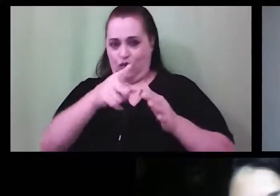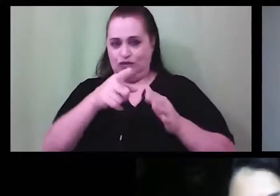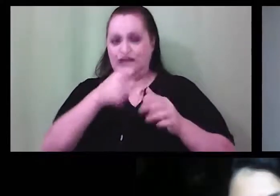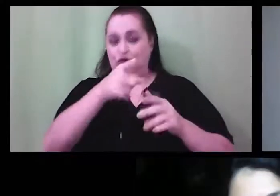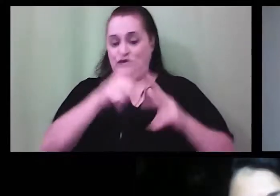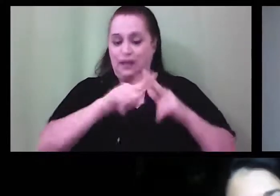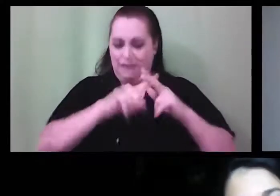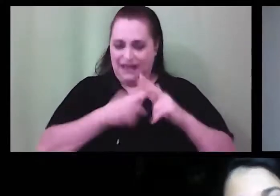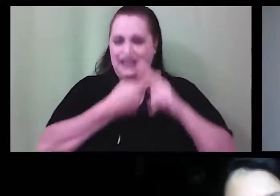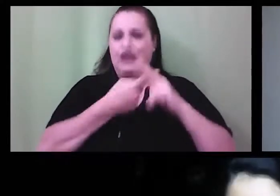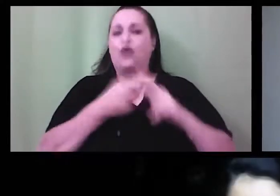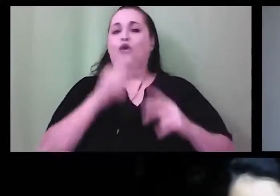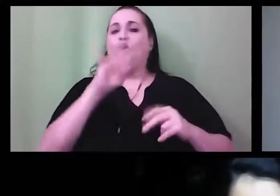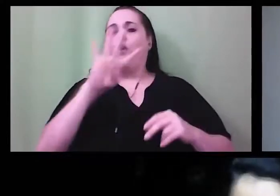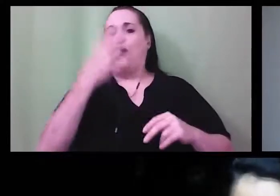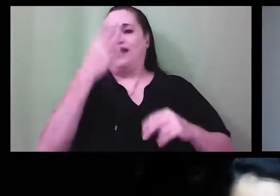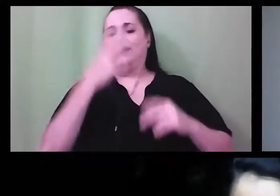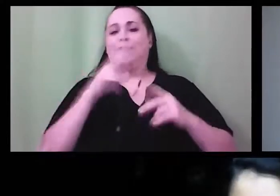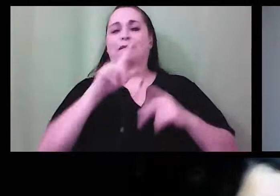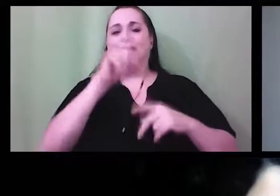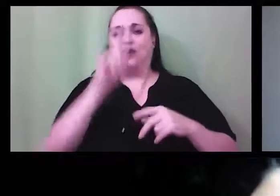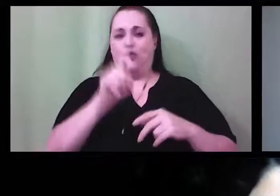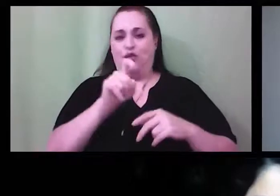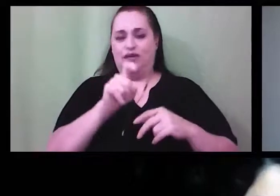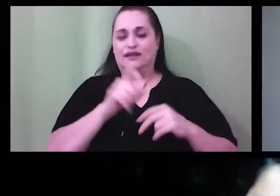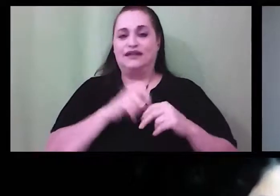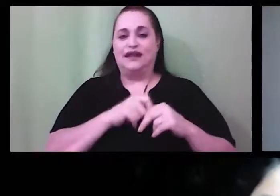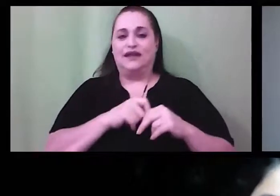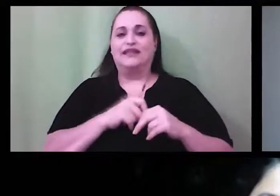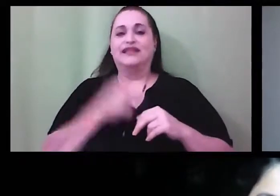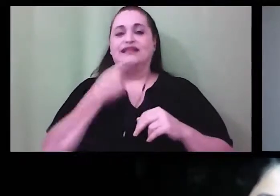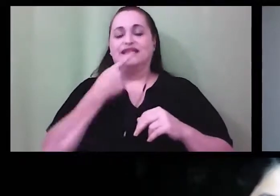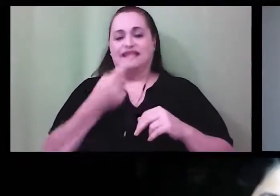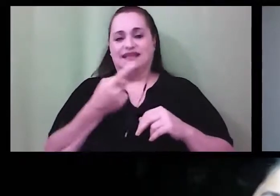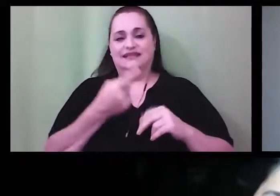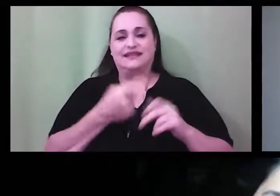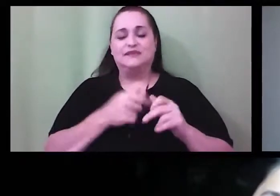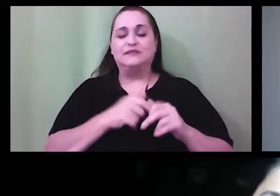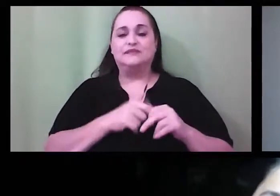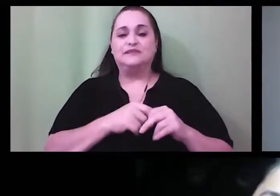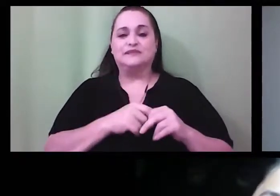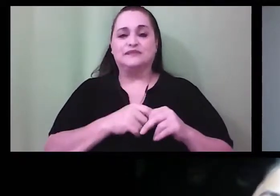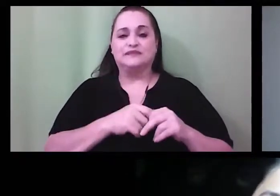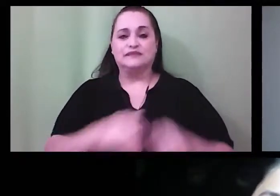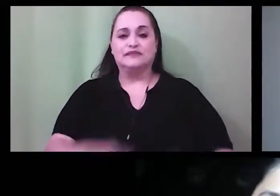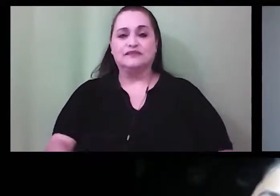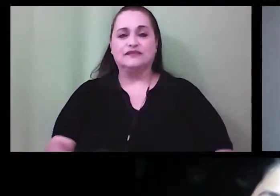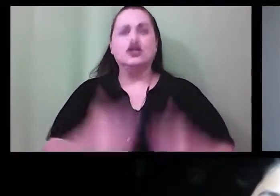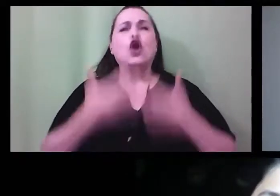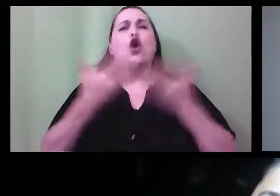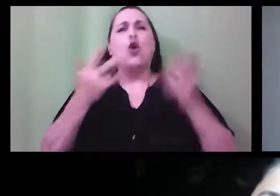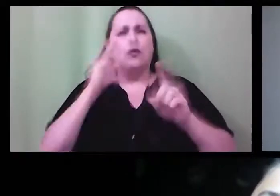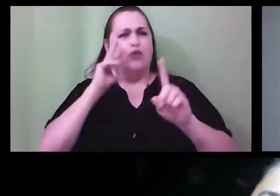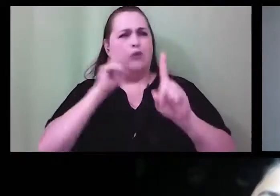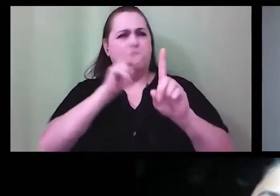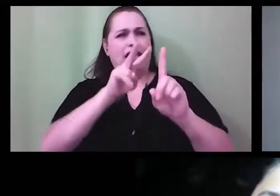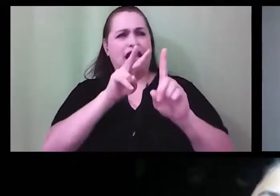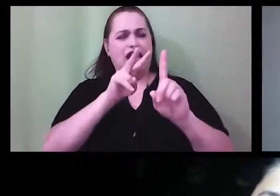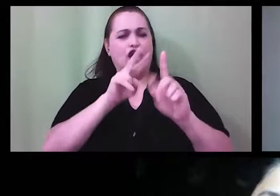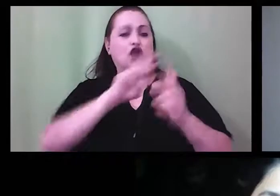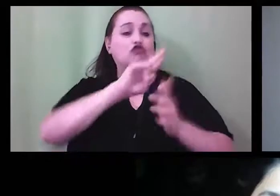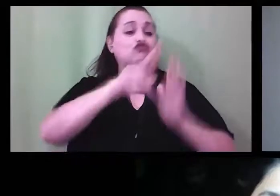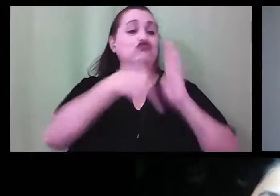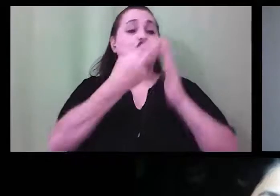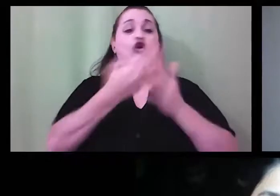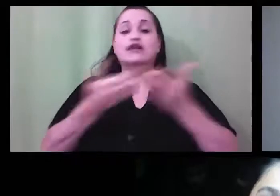la cuarta pregunta. Ah, ok. La cuarta pregunta que les iba a hacer es, ¿cómo visualizan ustedes el papel de los